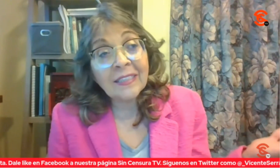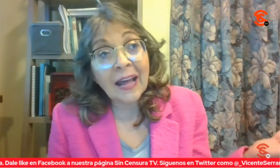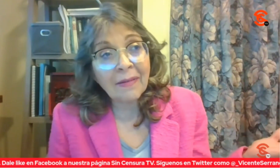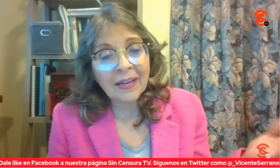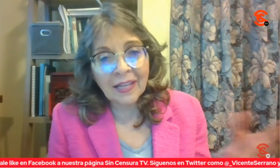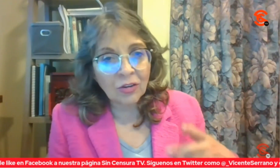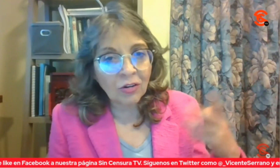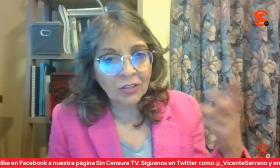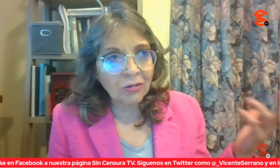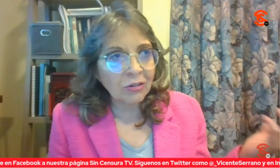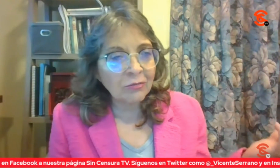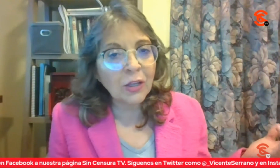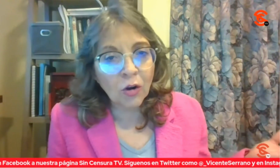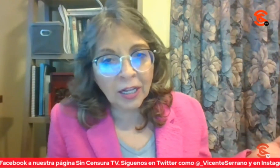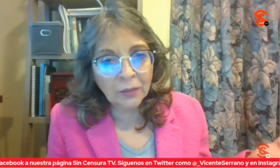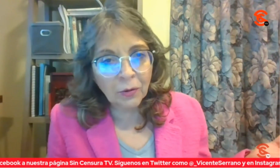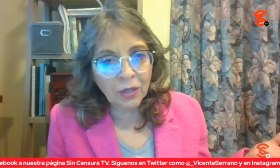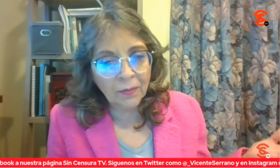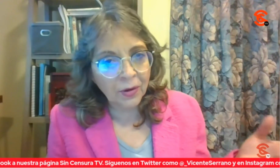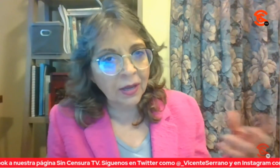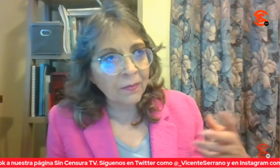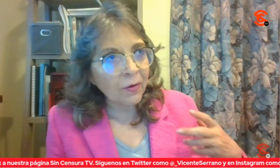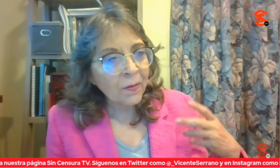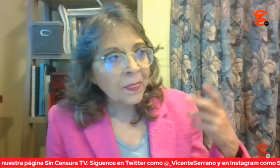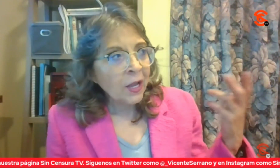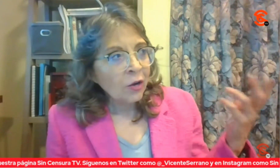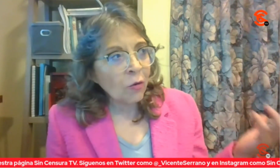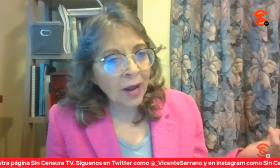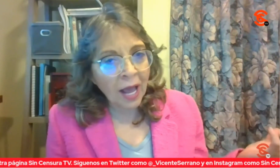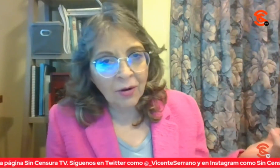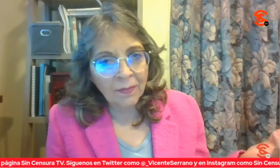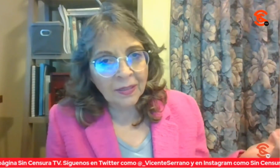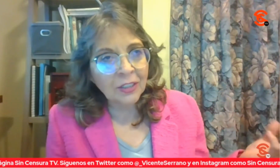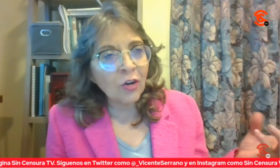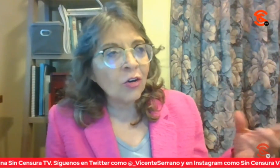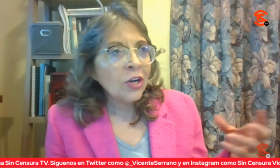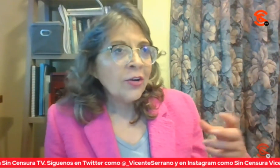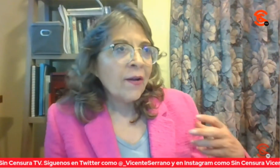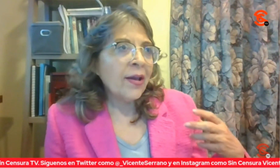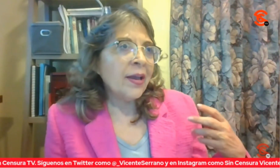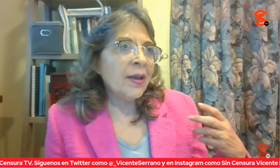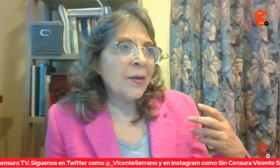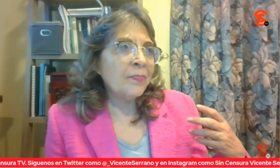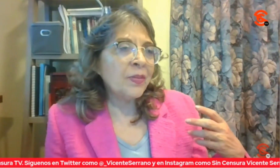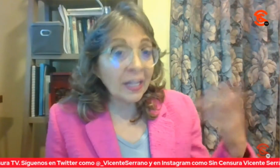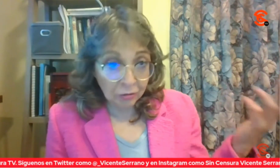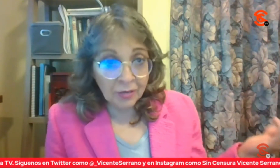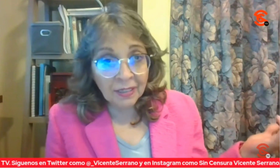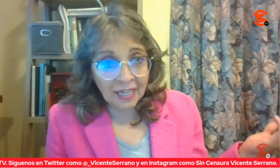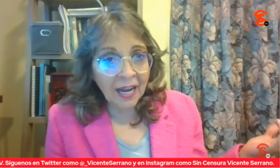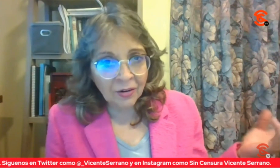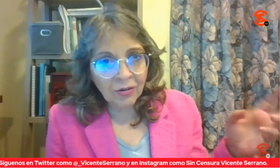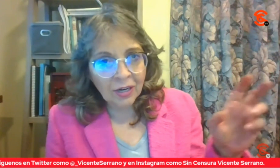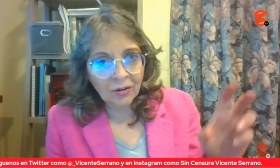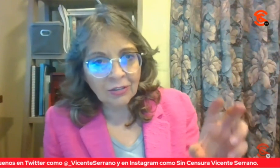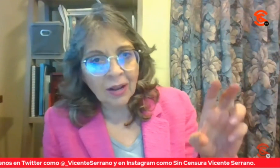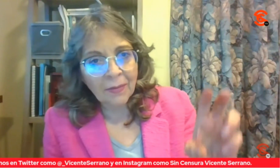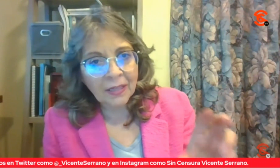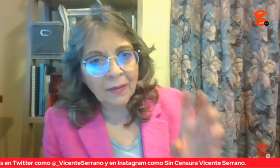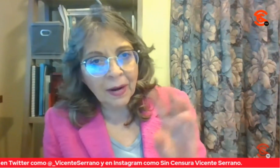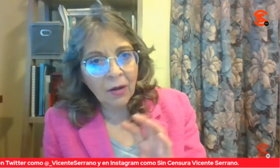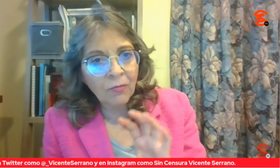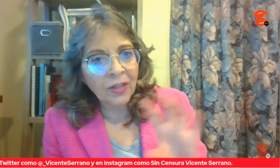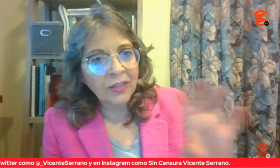que ni siquiera saben que todos los adultos mayores podrían, por ejemplo, cobrar una pensión que es universal, ¿no? Que no